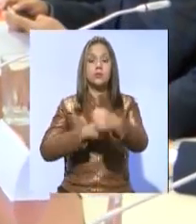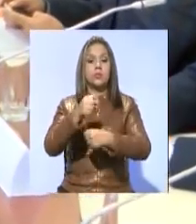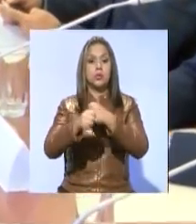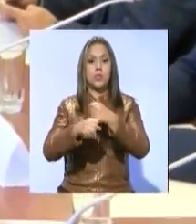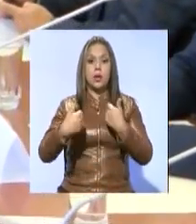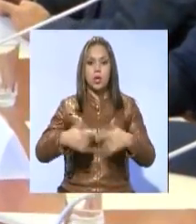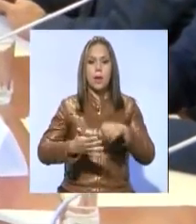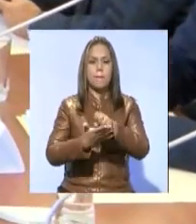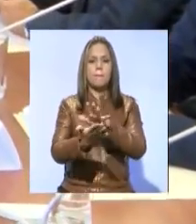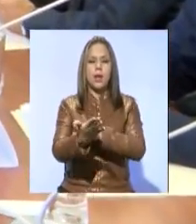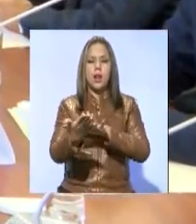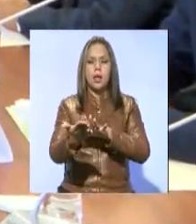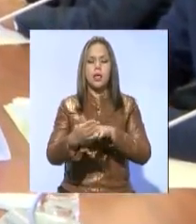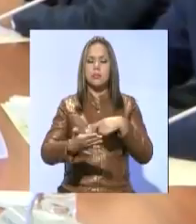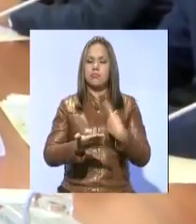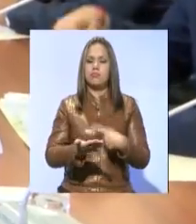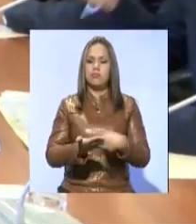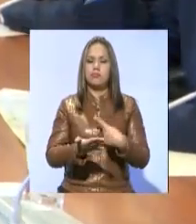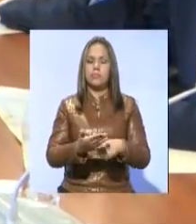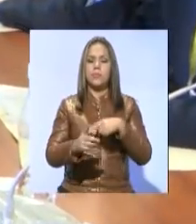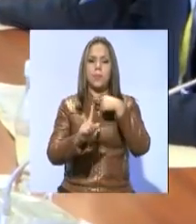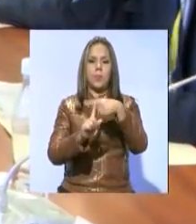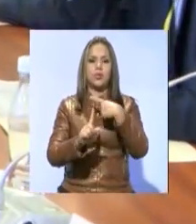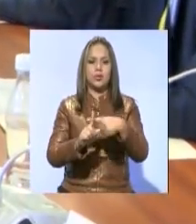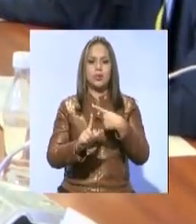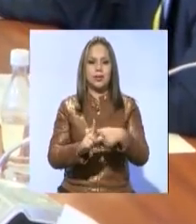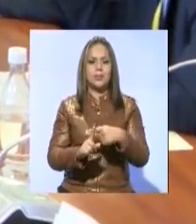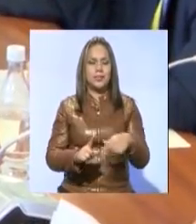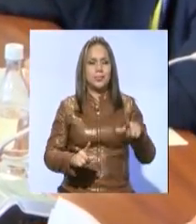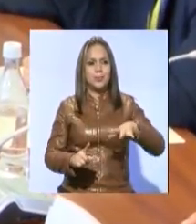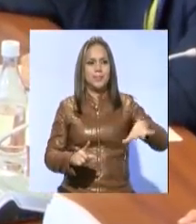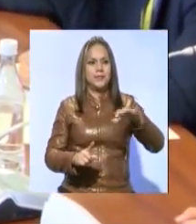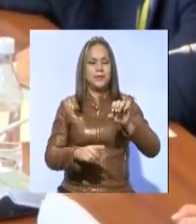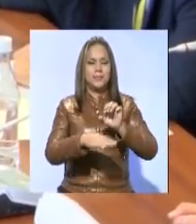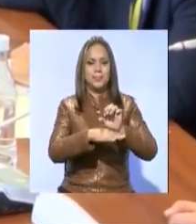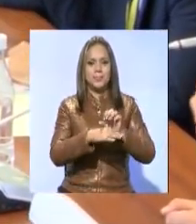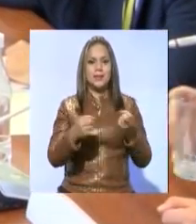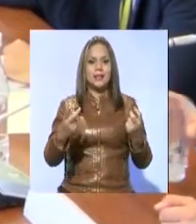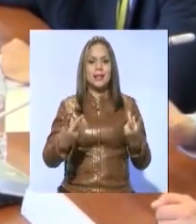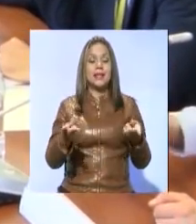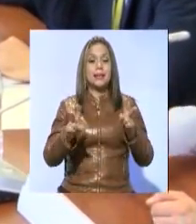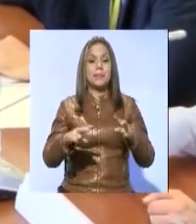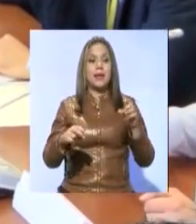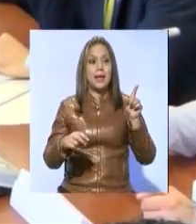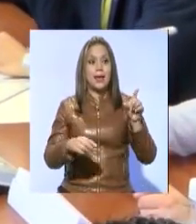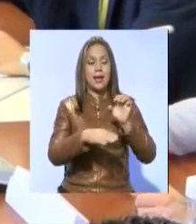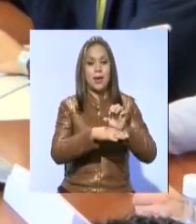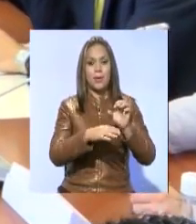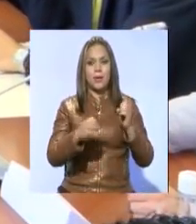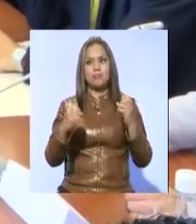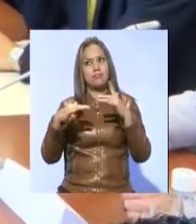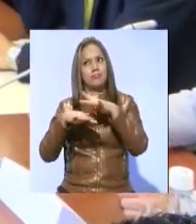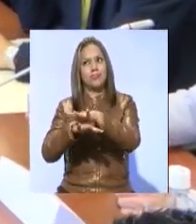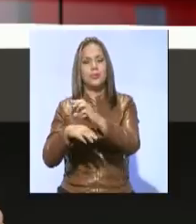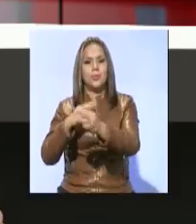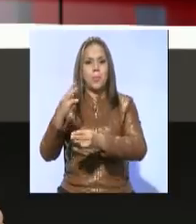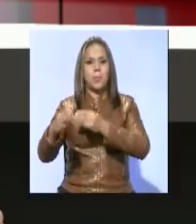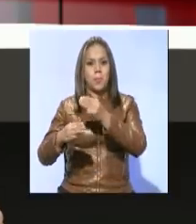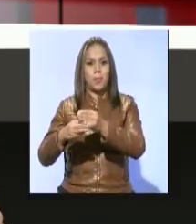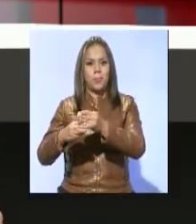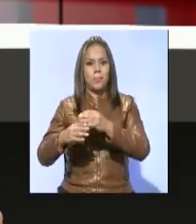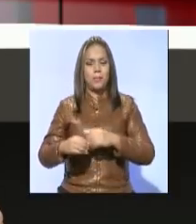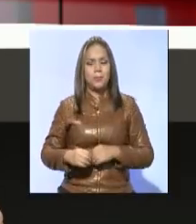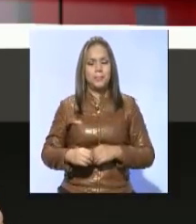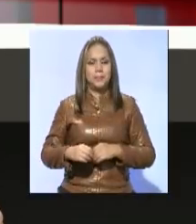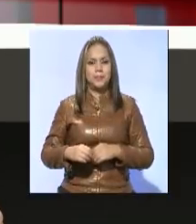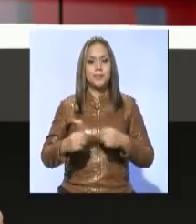proyección de leyes a ser discutidas en beneficio de los ciudadanos y la integración de Ecuador en el mundo. Caresac, TVL Noticias.